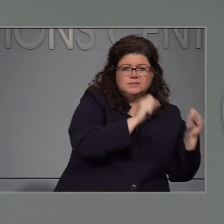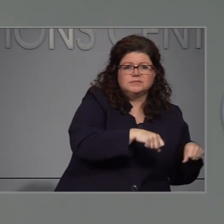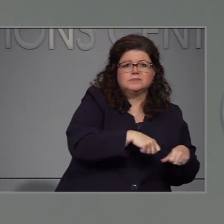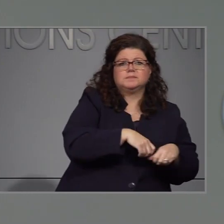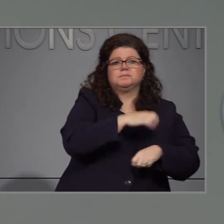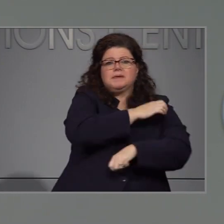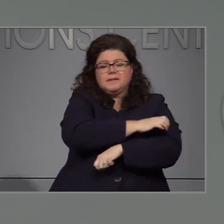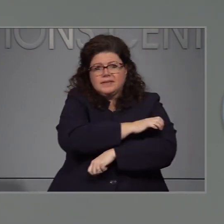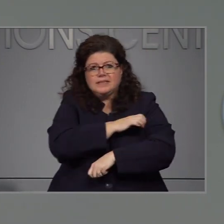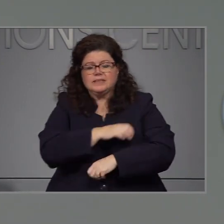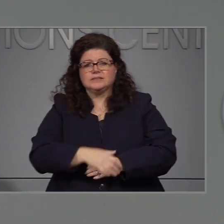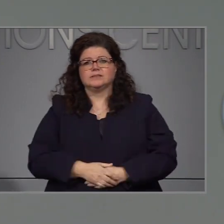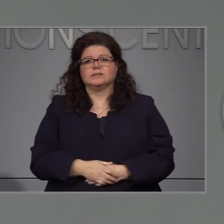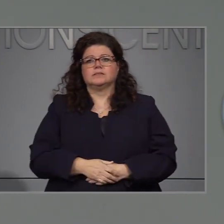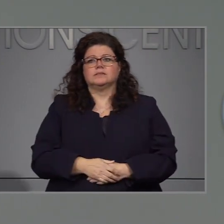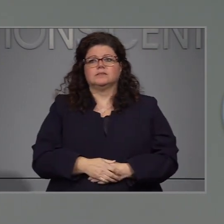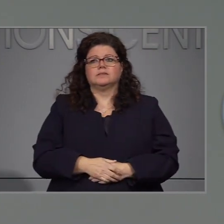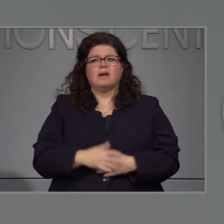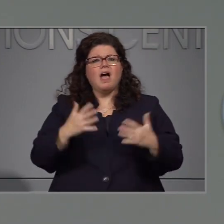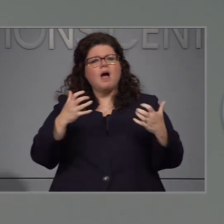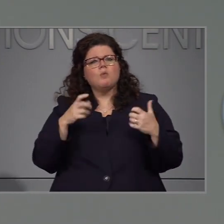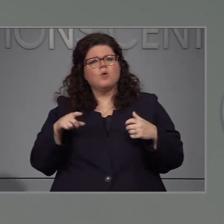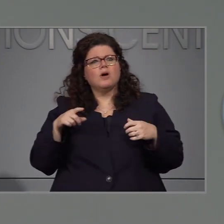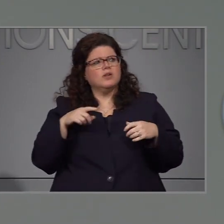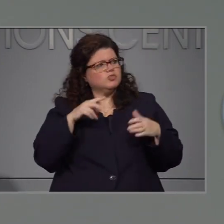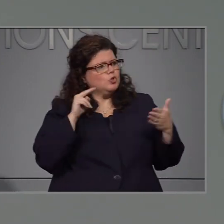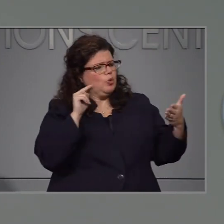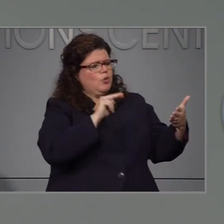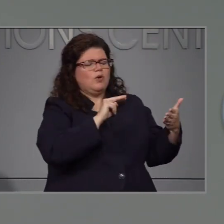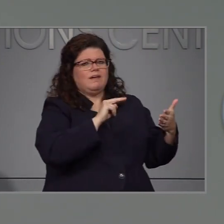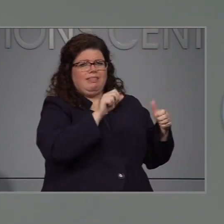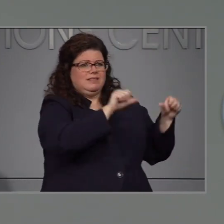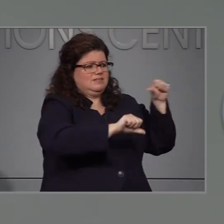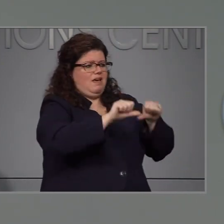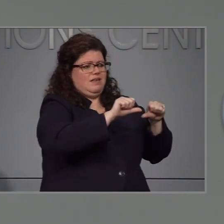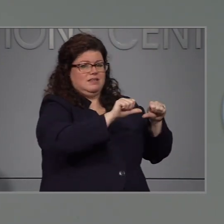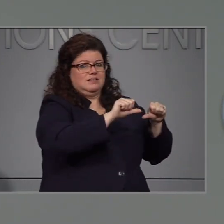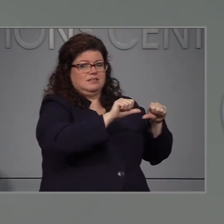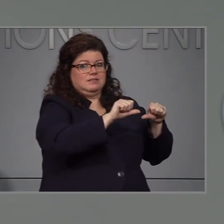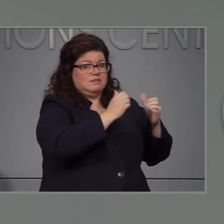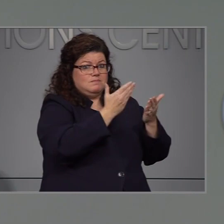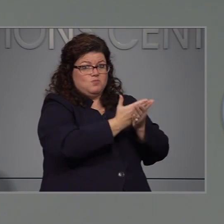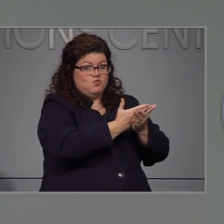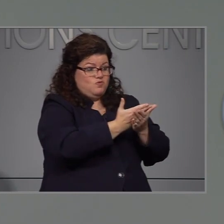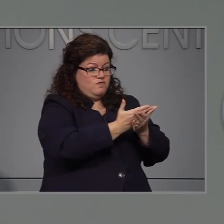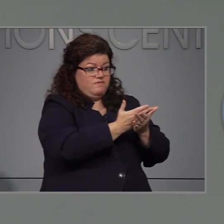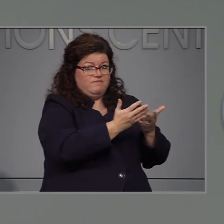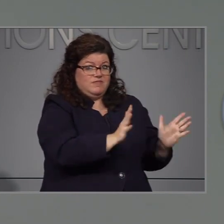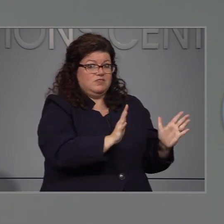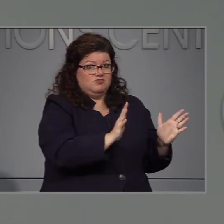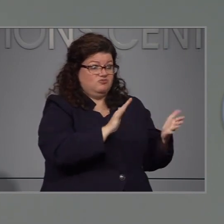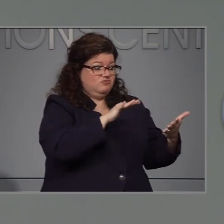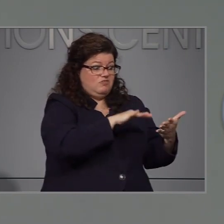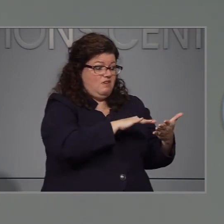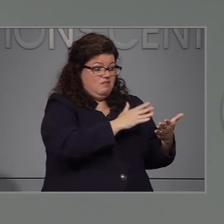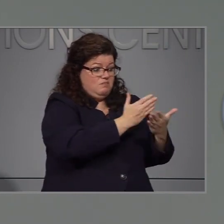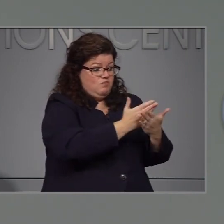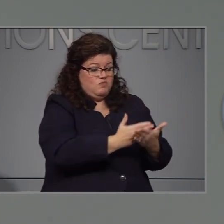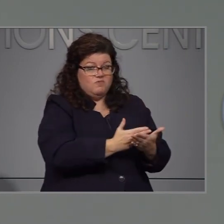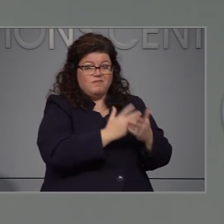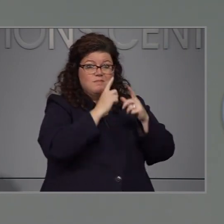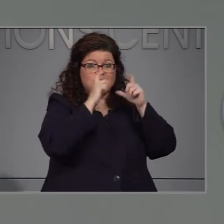nuestros trabajadores de salud es que todos sigamos la información científica. Y la ciencia dice, el uso de mascarillas